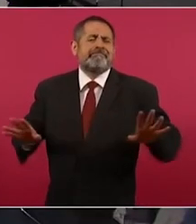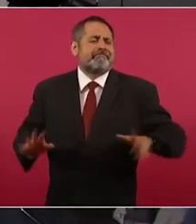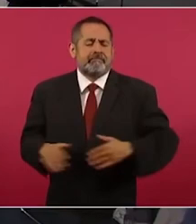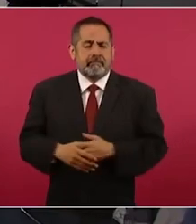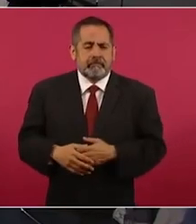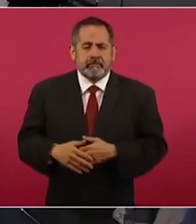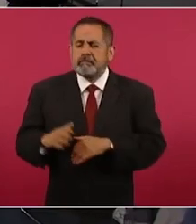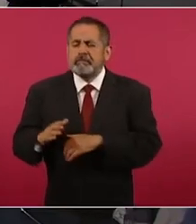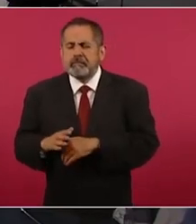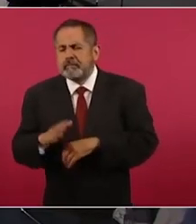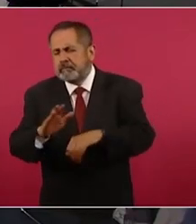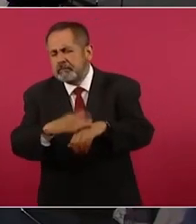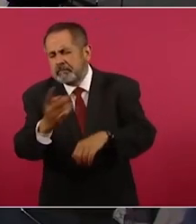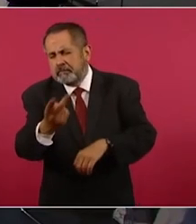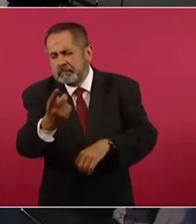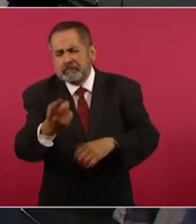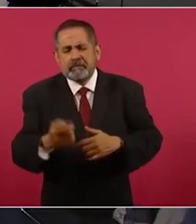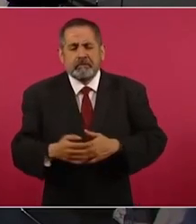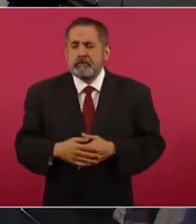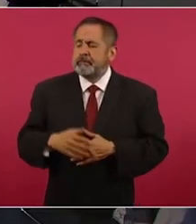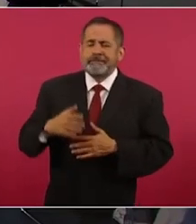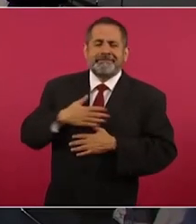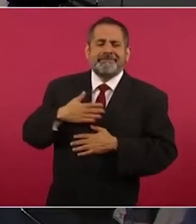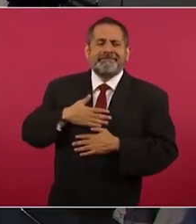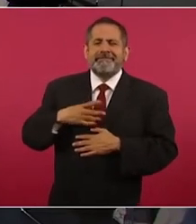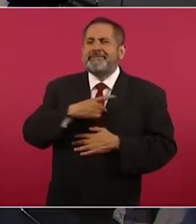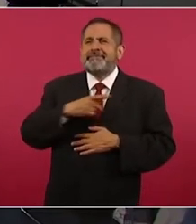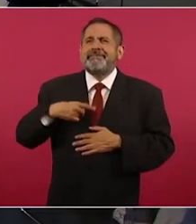Porque uno no debe tener